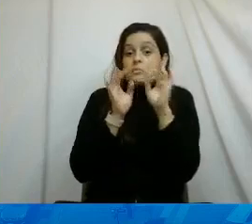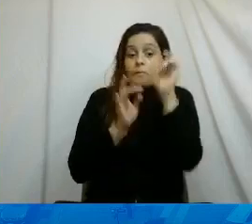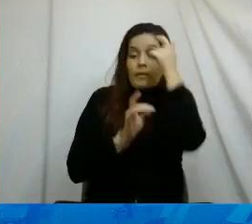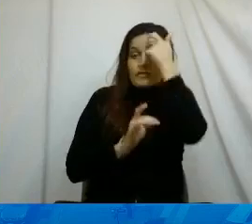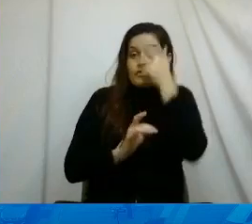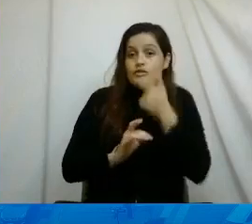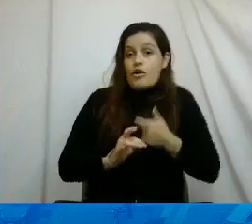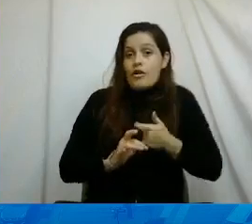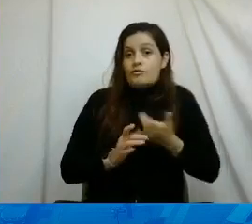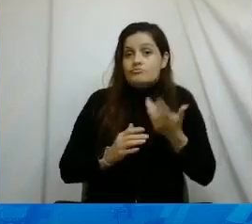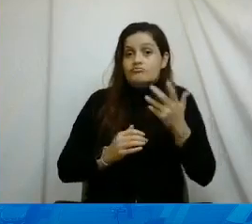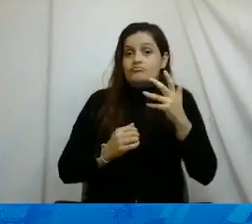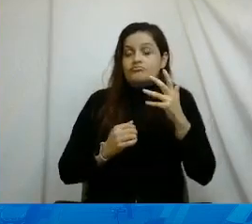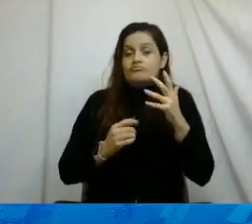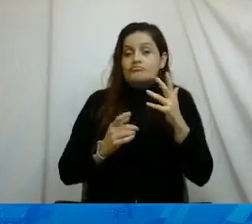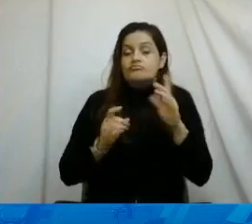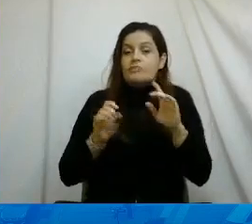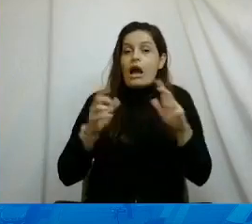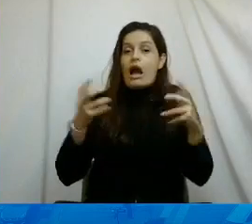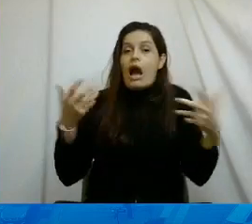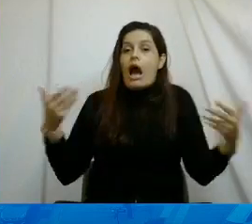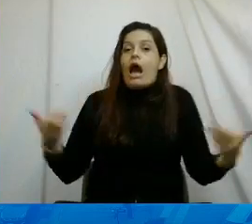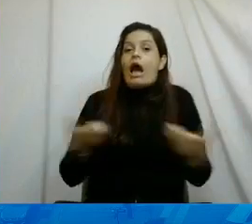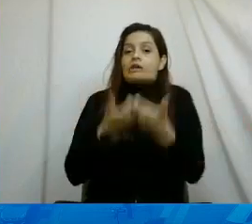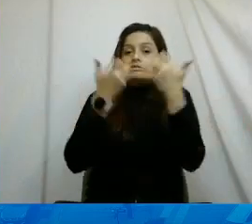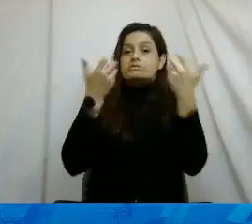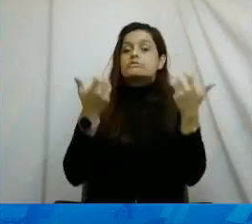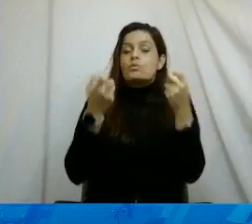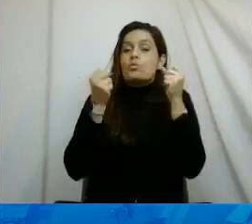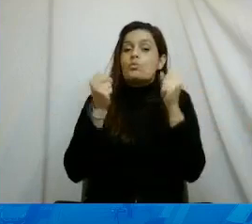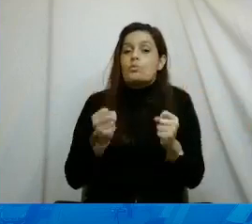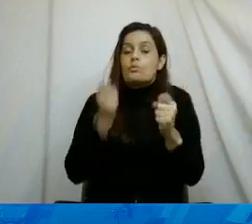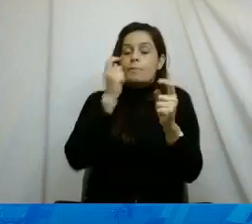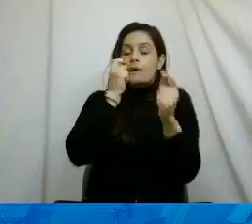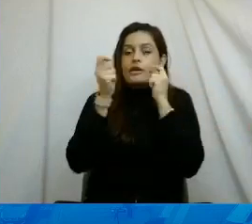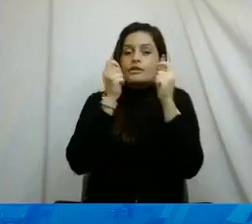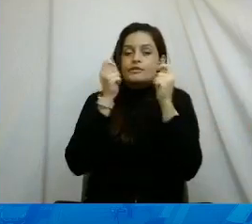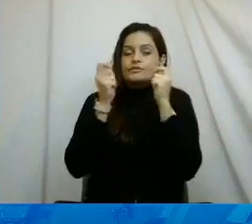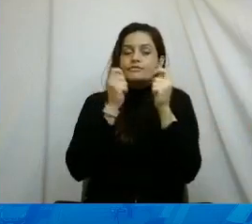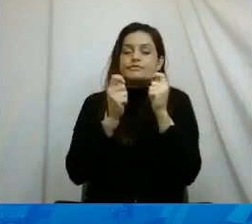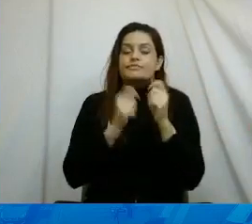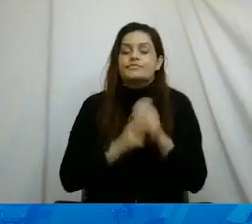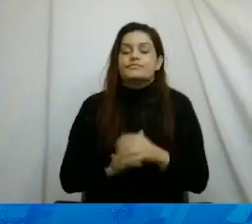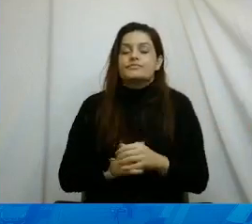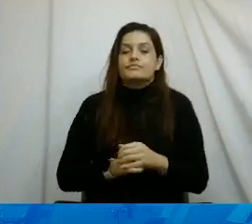personas, porque se pueden producir perfectamente accidentes en el sector.